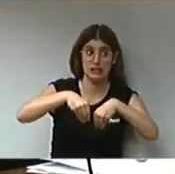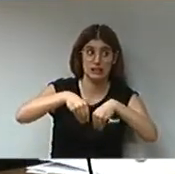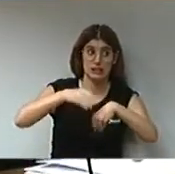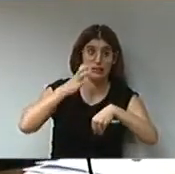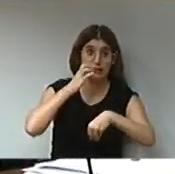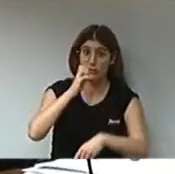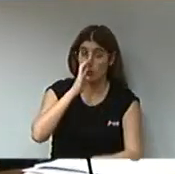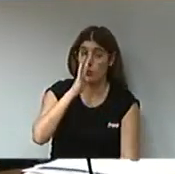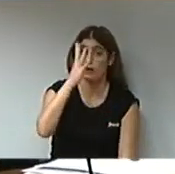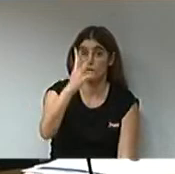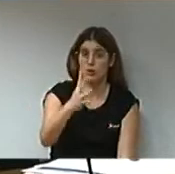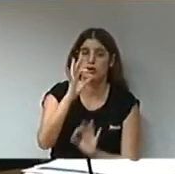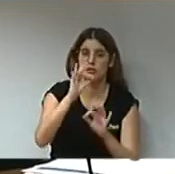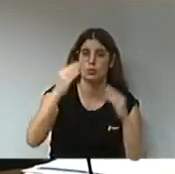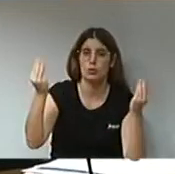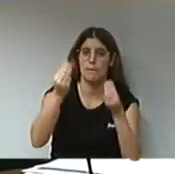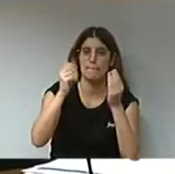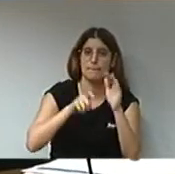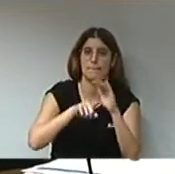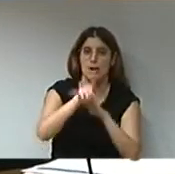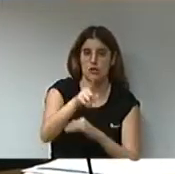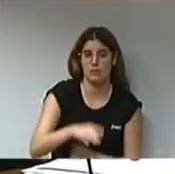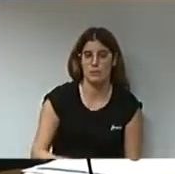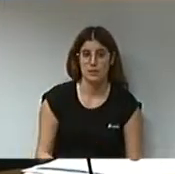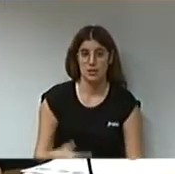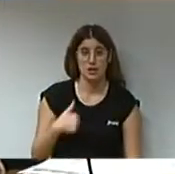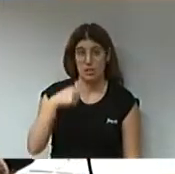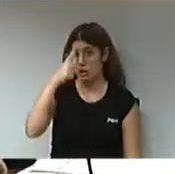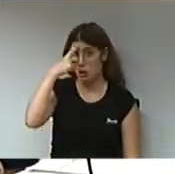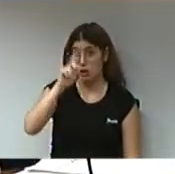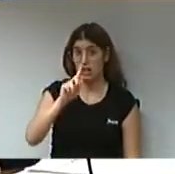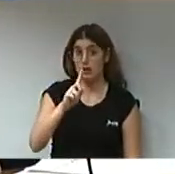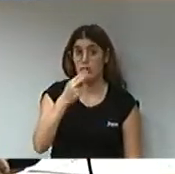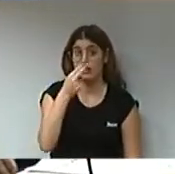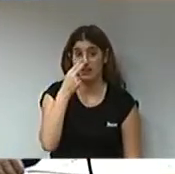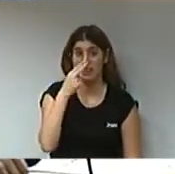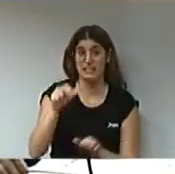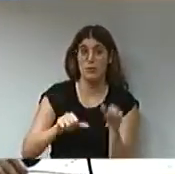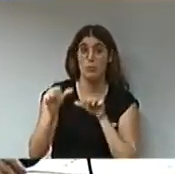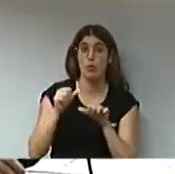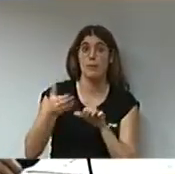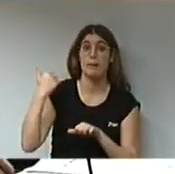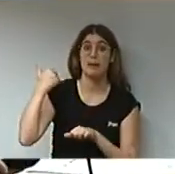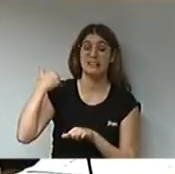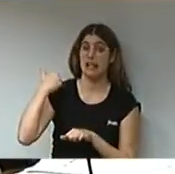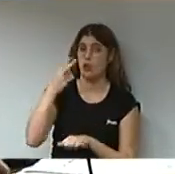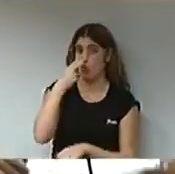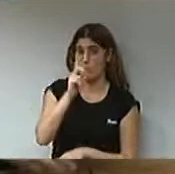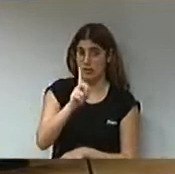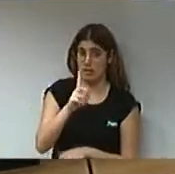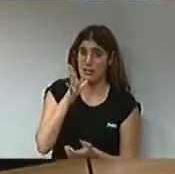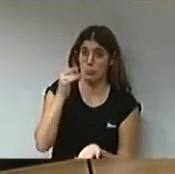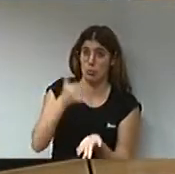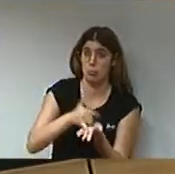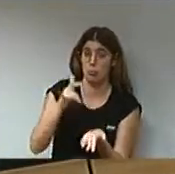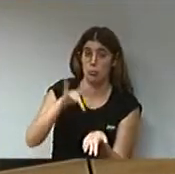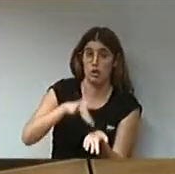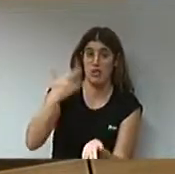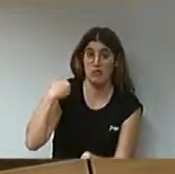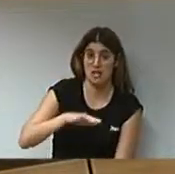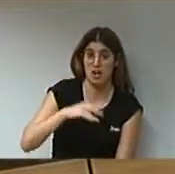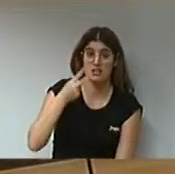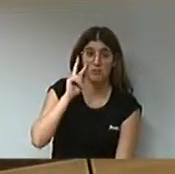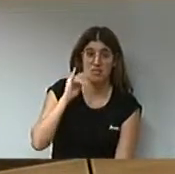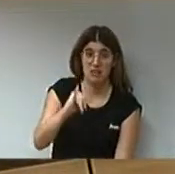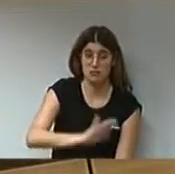de 4 años aún estará mejor. Desde luego, no creo que a nadie le interese volver al pasado. Sabemos lo que pasó.